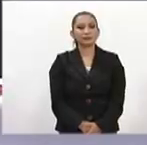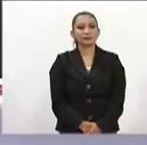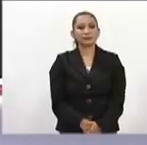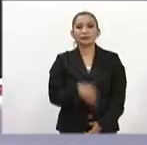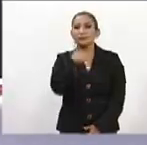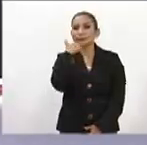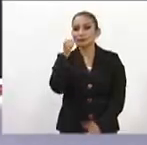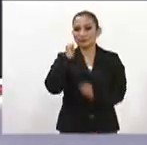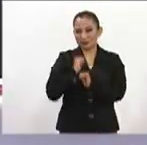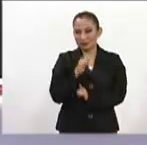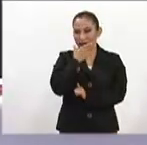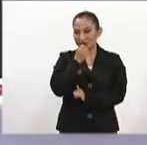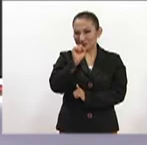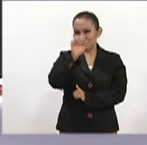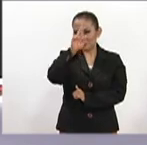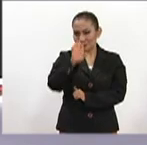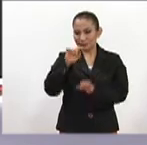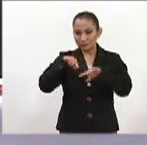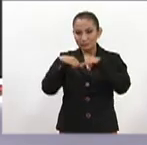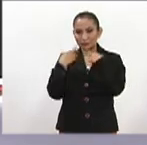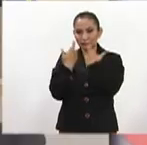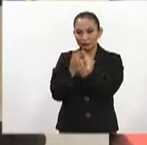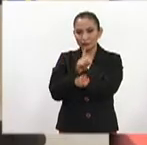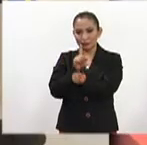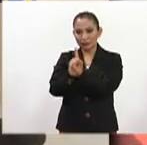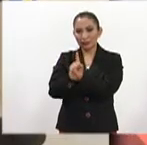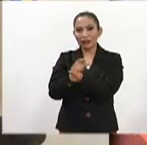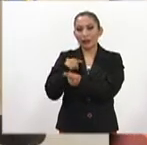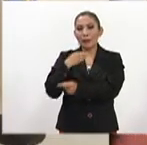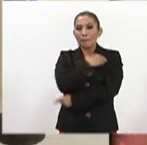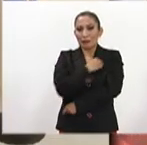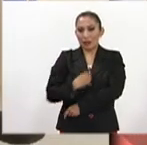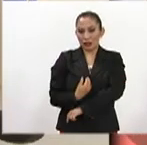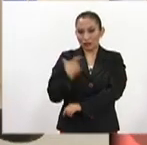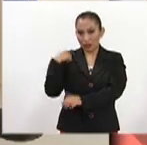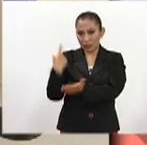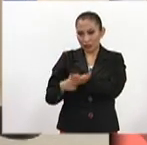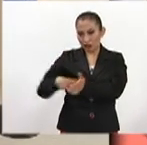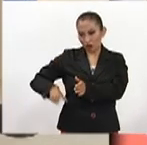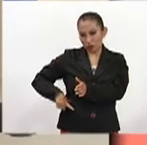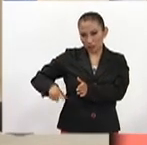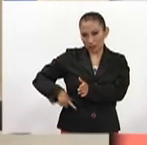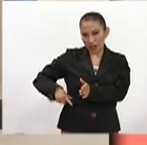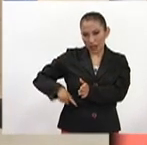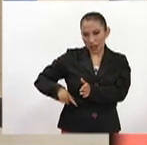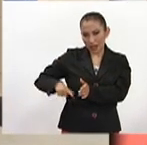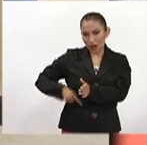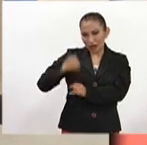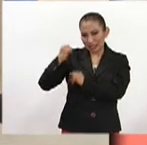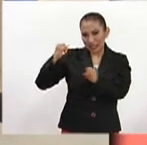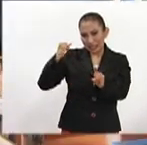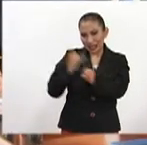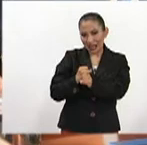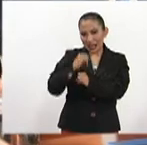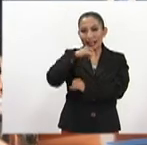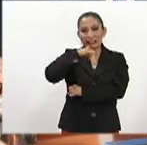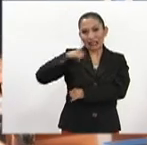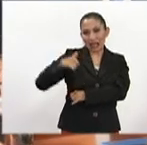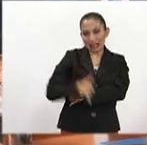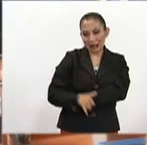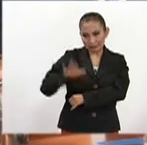En Roma, el canciller Luis Videgaray se reunió con Angelino Alfano, ministro de Asuntos Exteriores y de Cooperación Internacional de